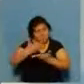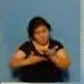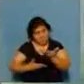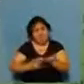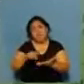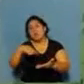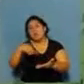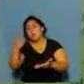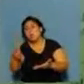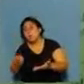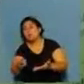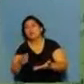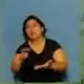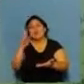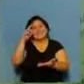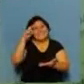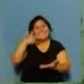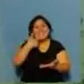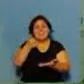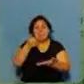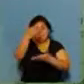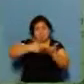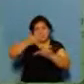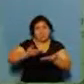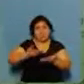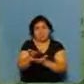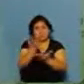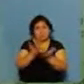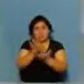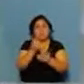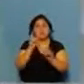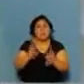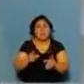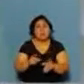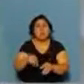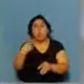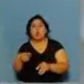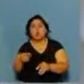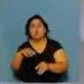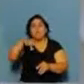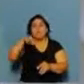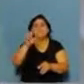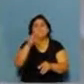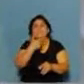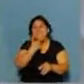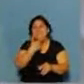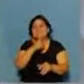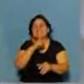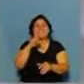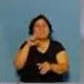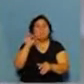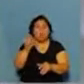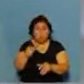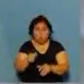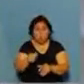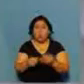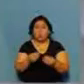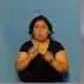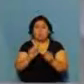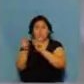Desmanat, y ahora con un proyecto que estamos trabajando para hacer reemplazar plásticos de un solo uso con pulpa prensada. En fin, hay muchos proyectos